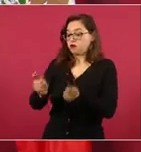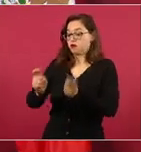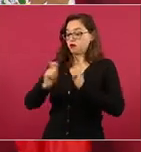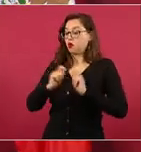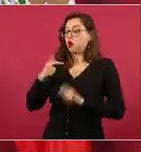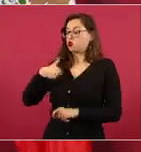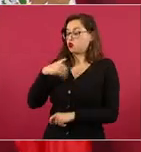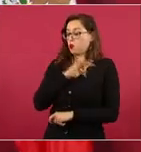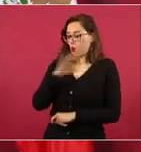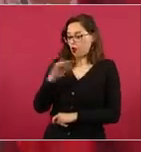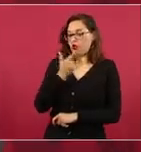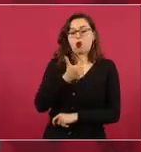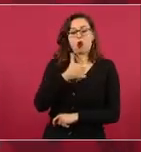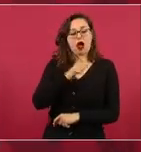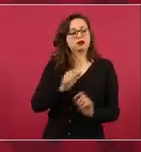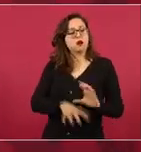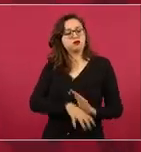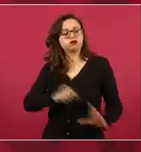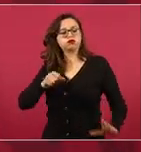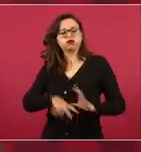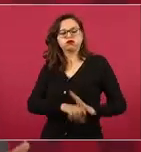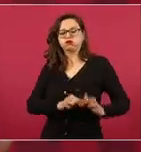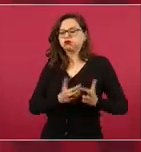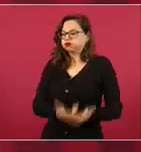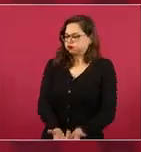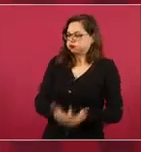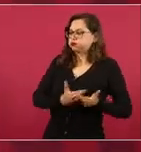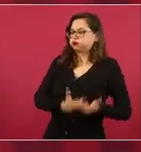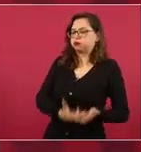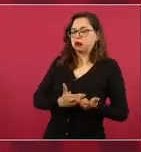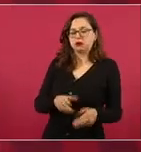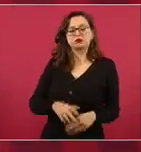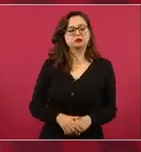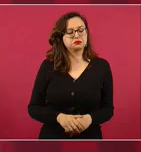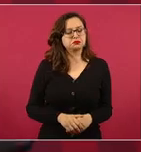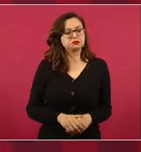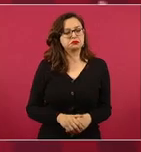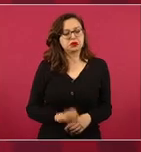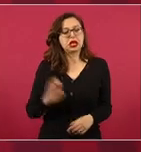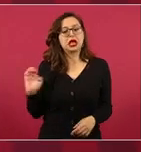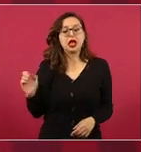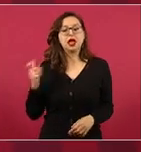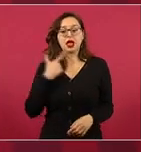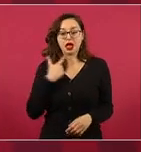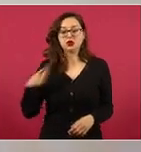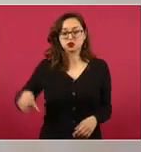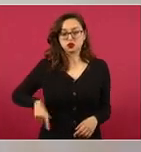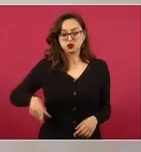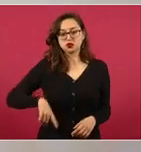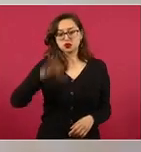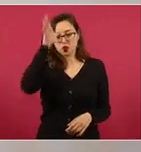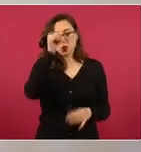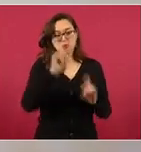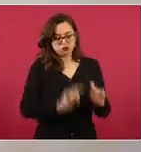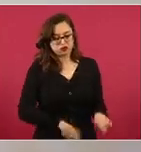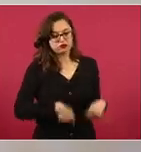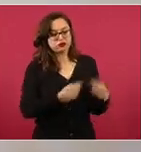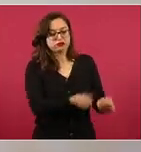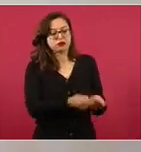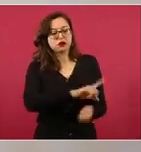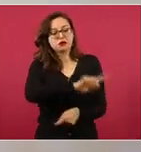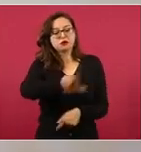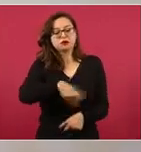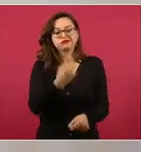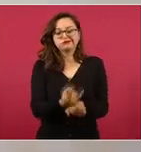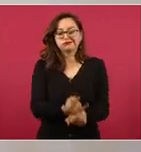Y eso no fue cierto. Y se llevaron muchísimo dinero.